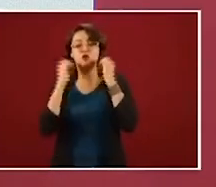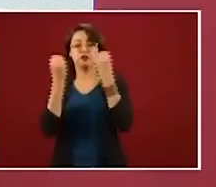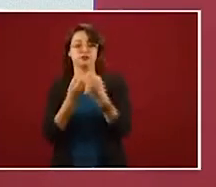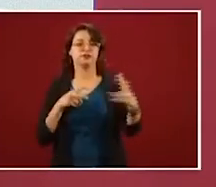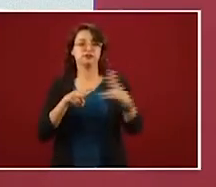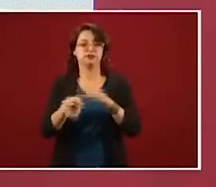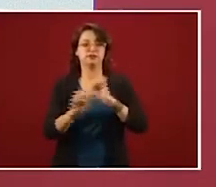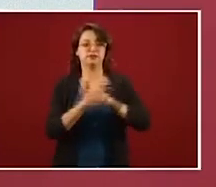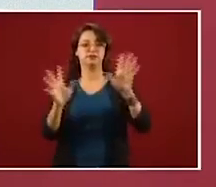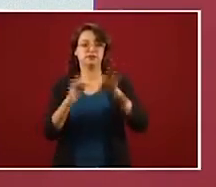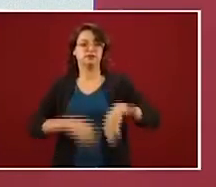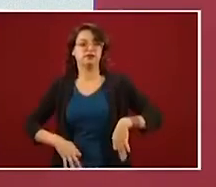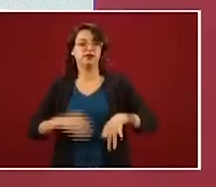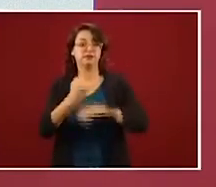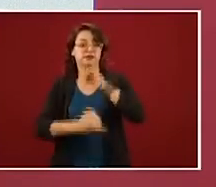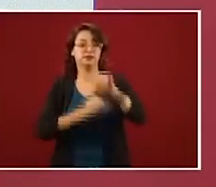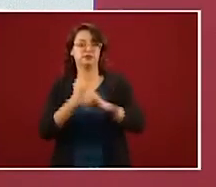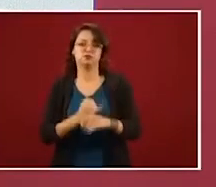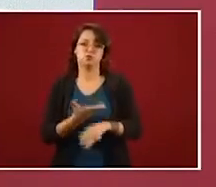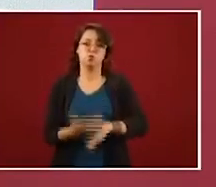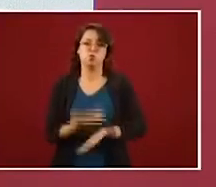Transparencia Internacional, pues